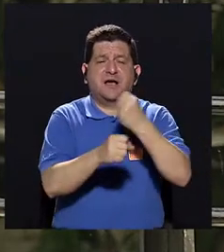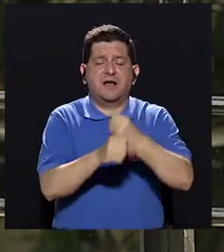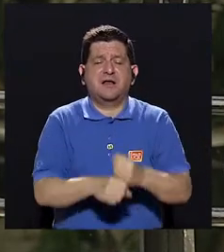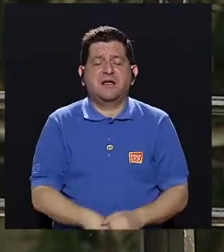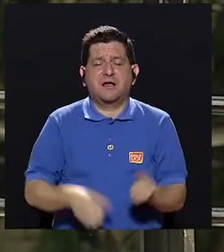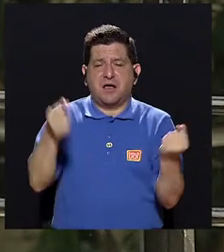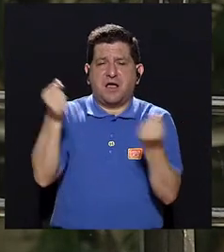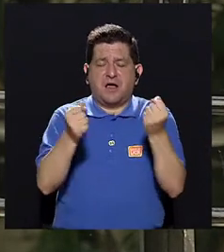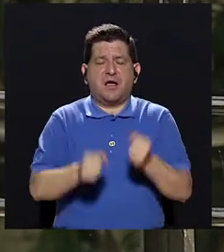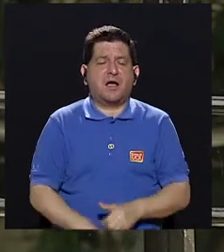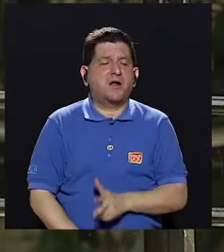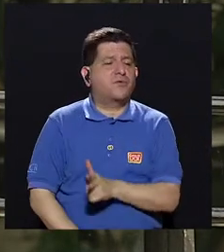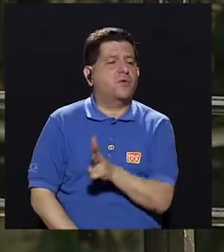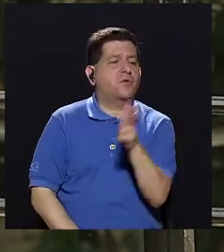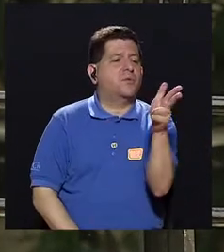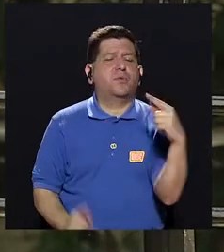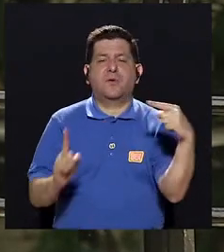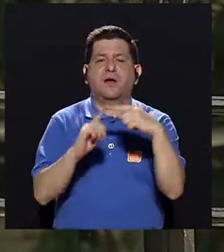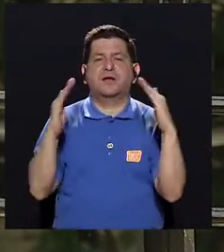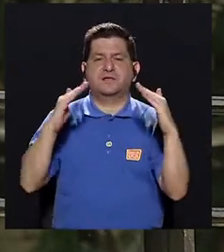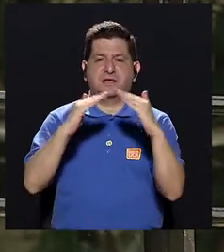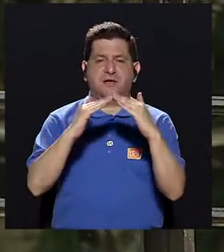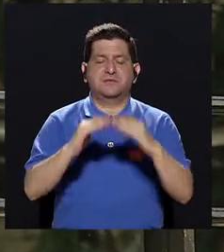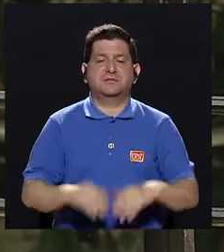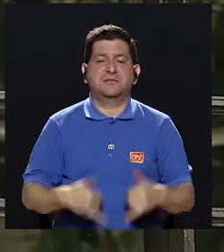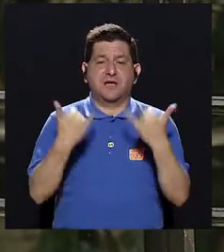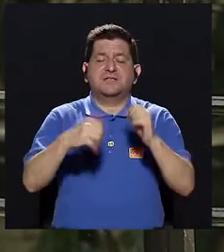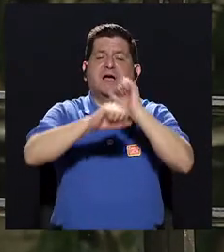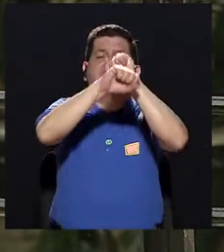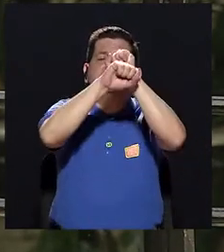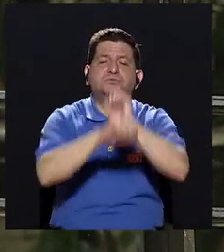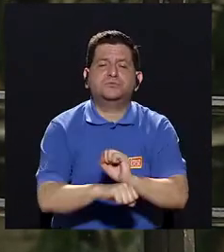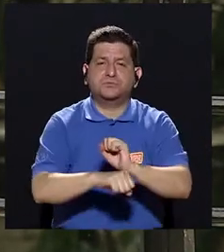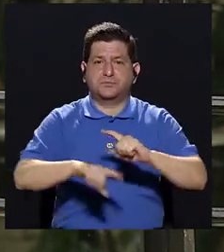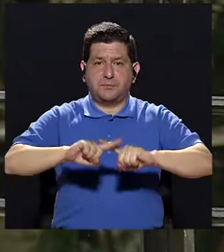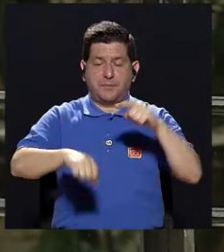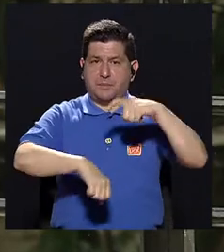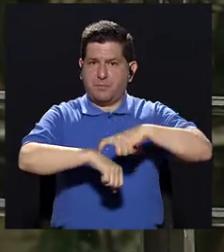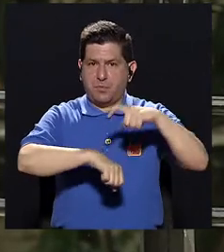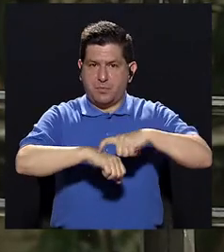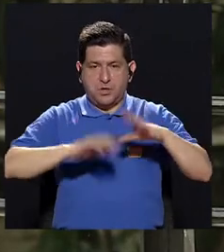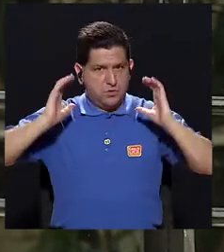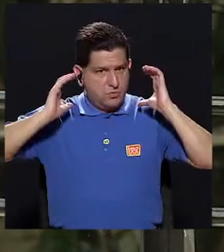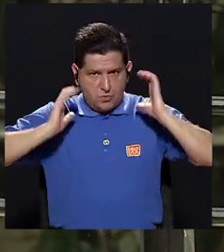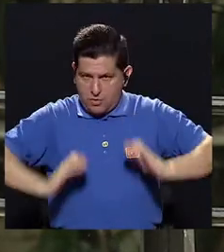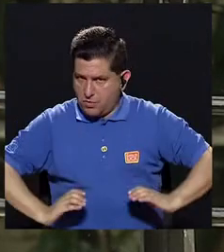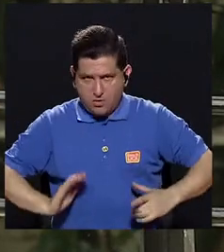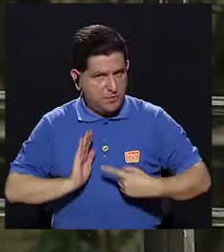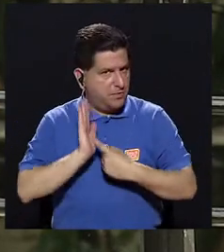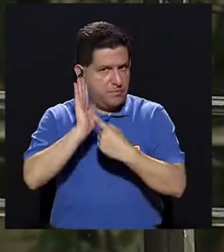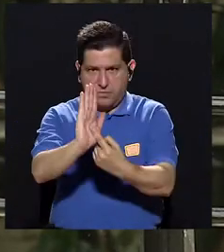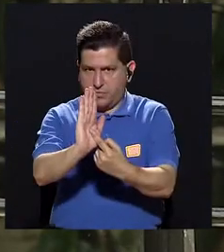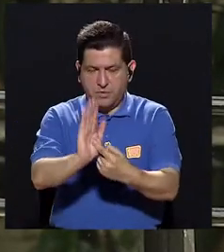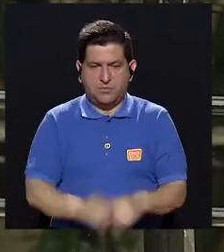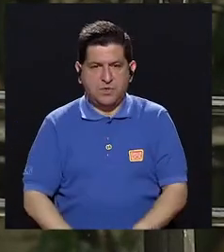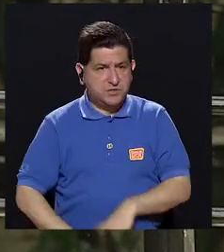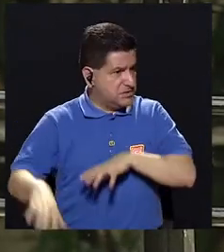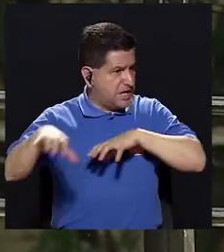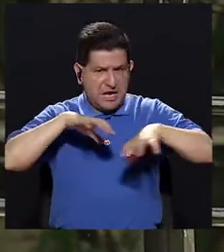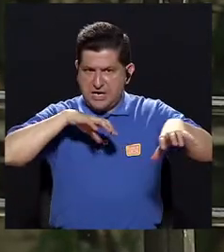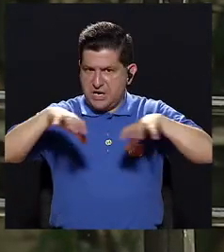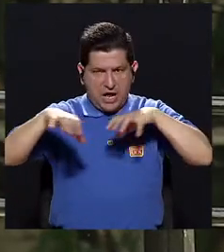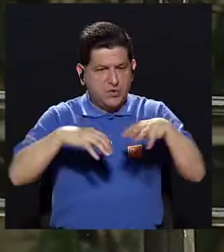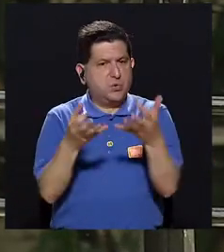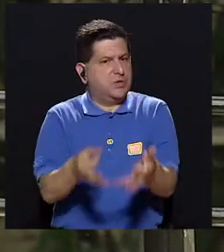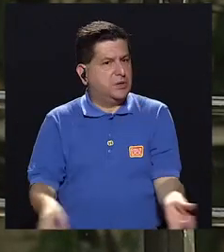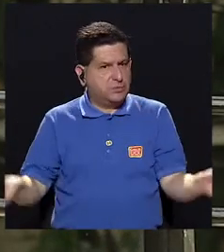carro, llegan a la casa. Entonces se acostumbran. Pero llega un momento donde ya el cuerpo les dice que la inactividad que